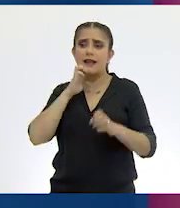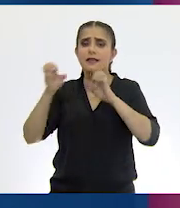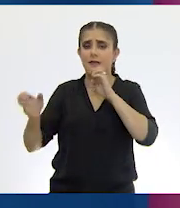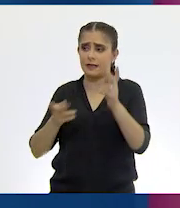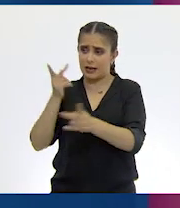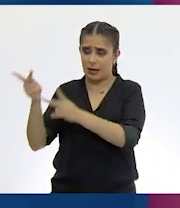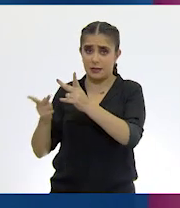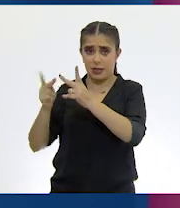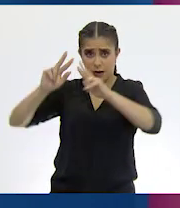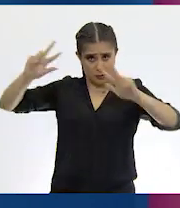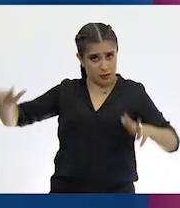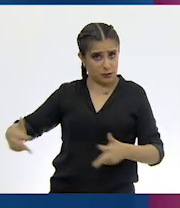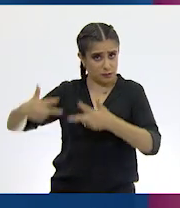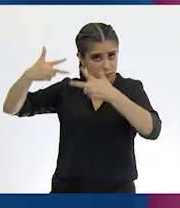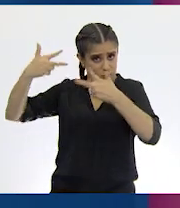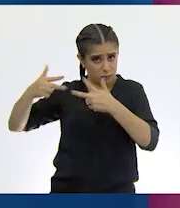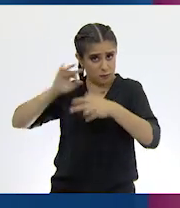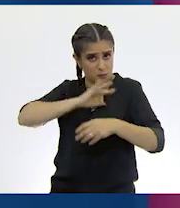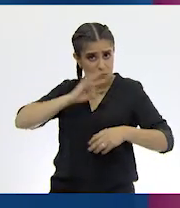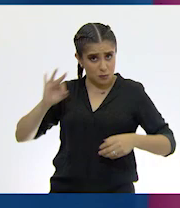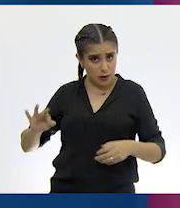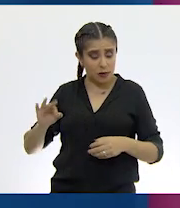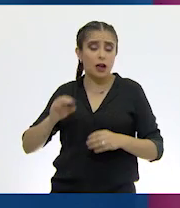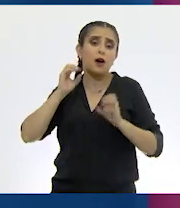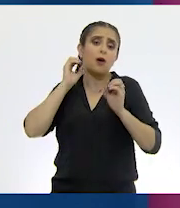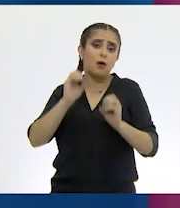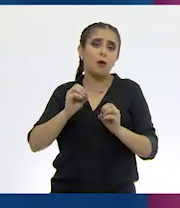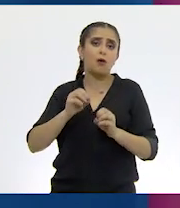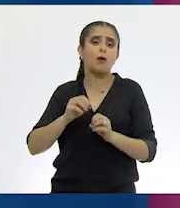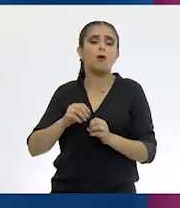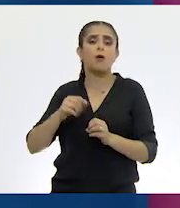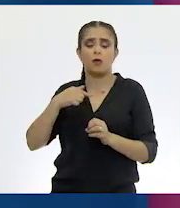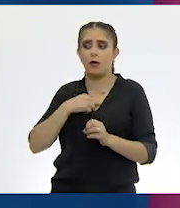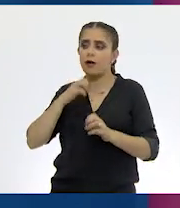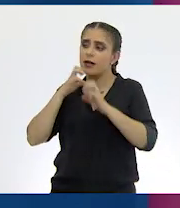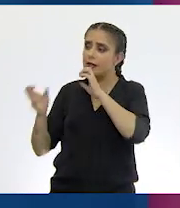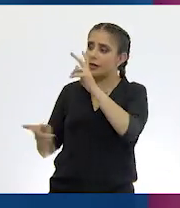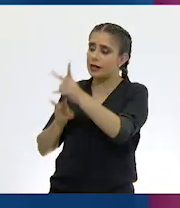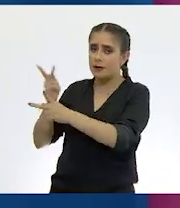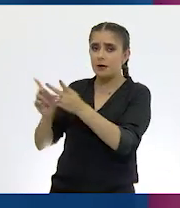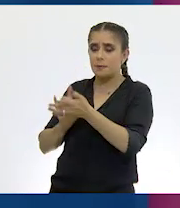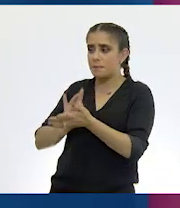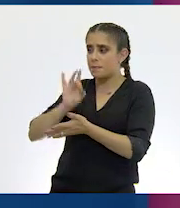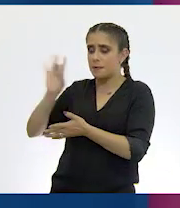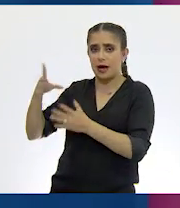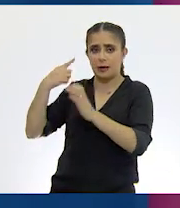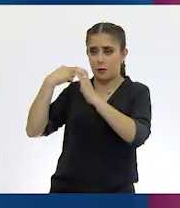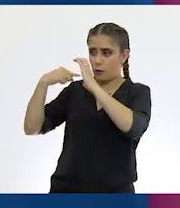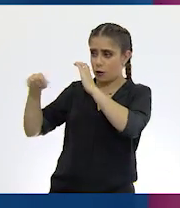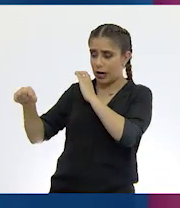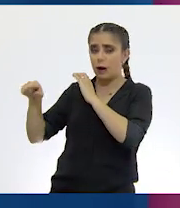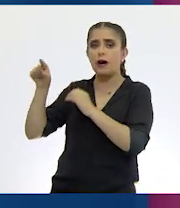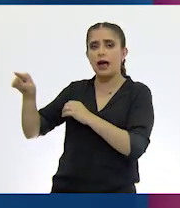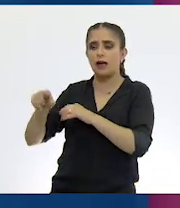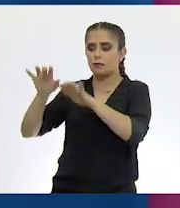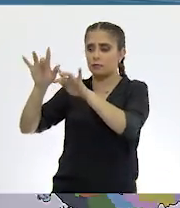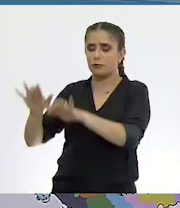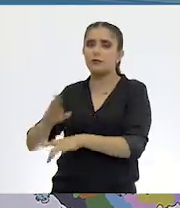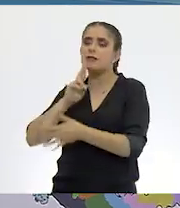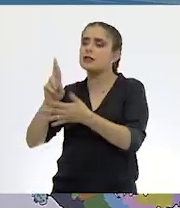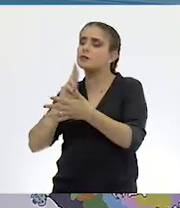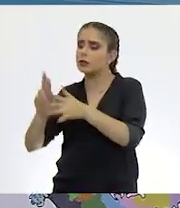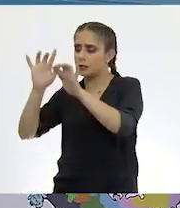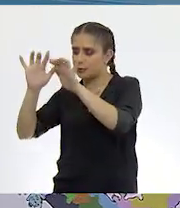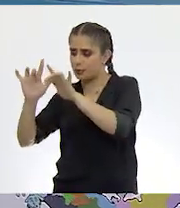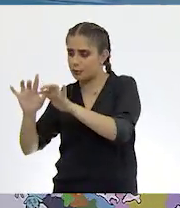Es decir, mandando las preguntas a la o el entrevistado para que me la responda por escrito y me las envíe. Pues